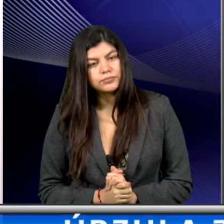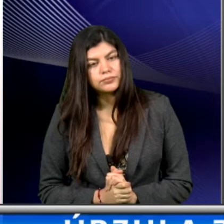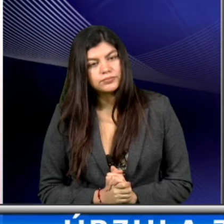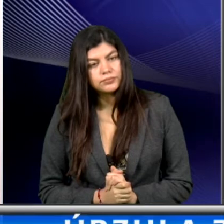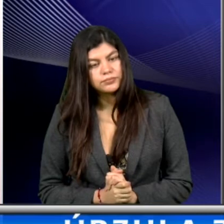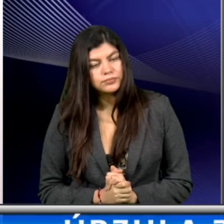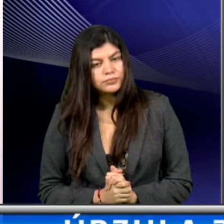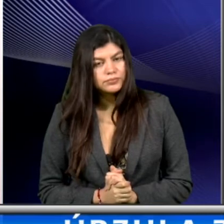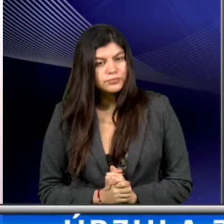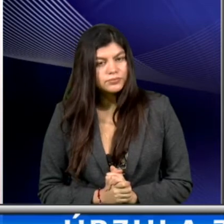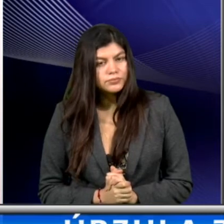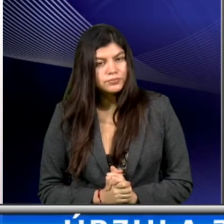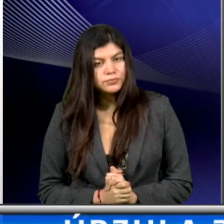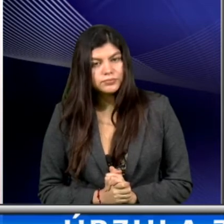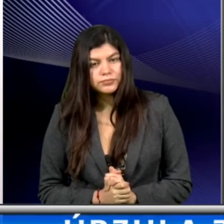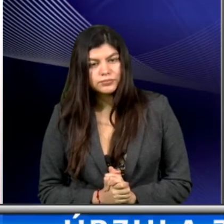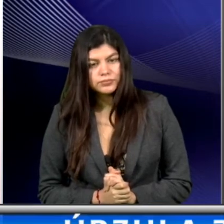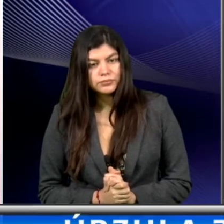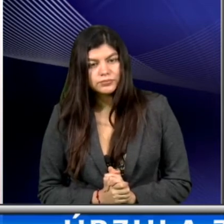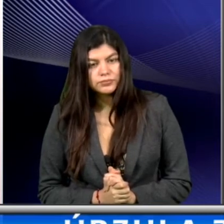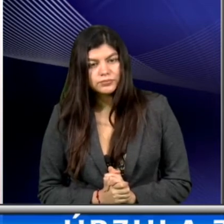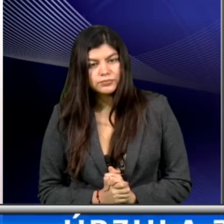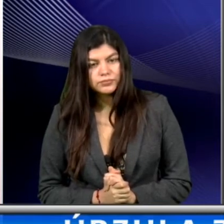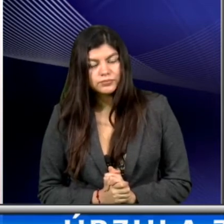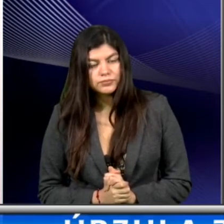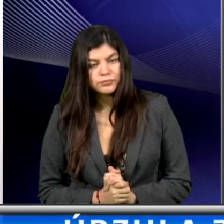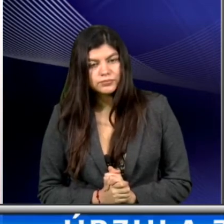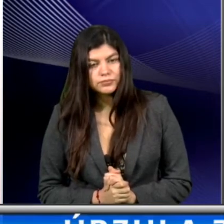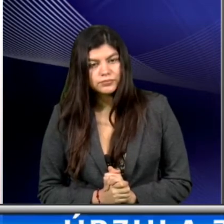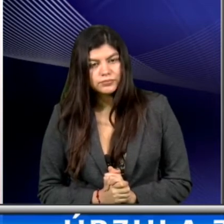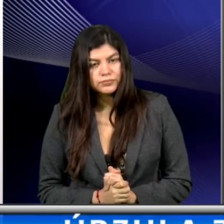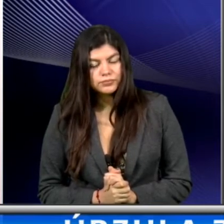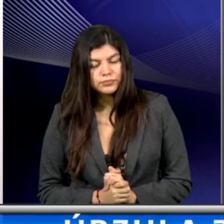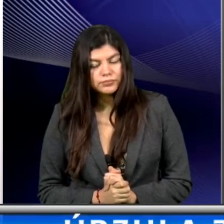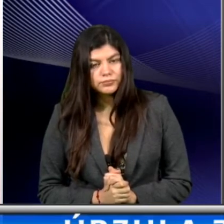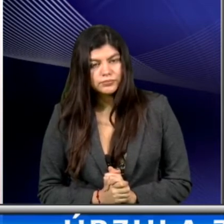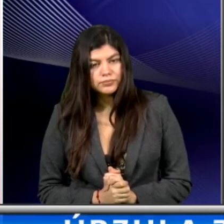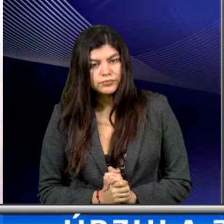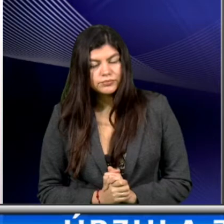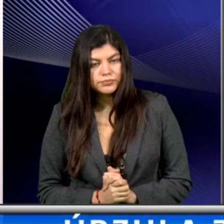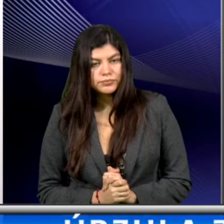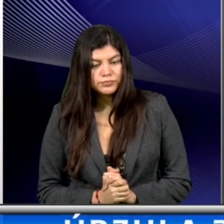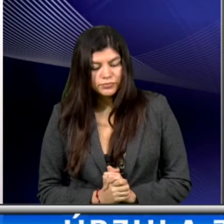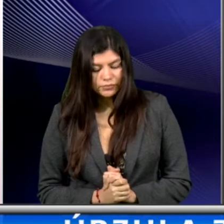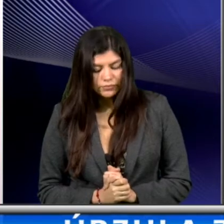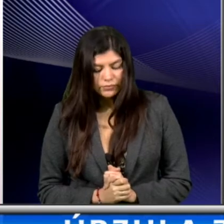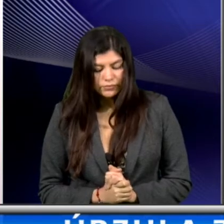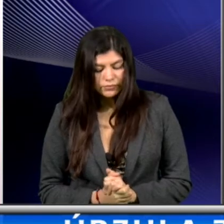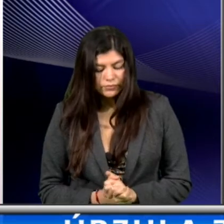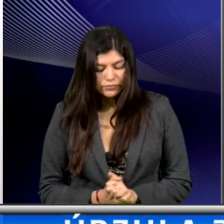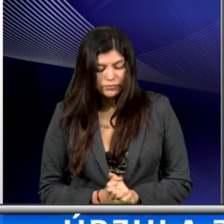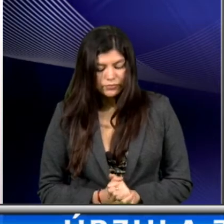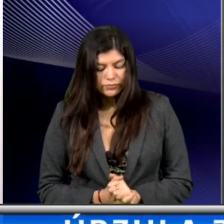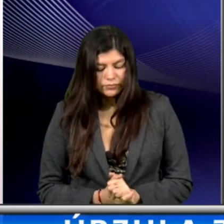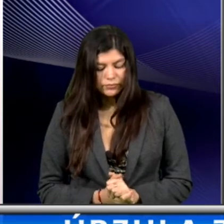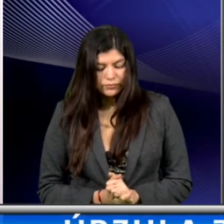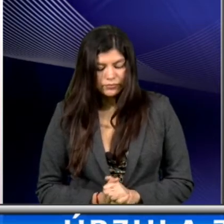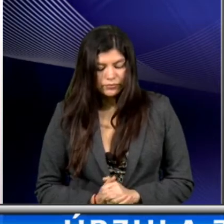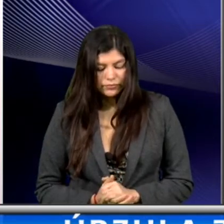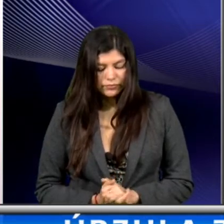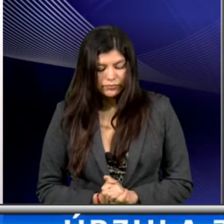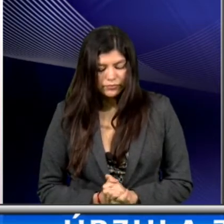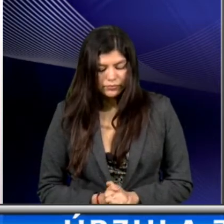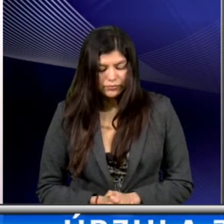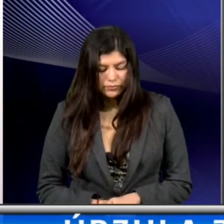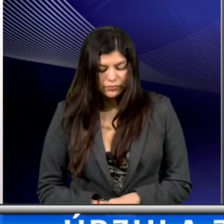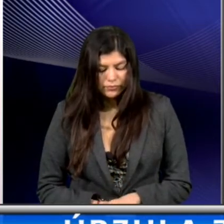de repente, pero netamente una conducta que se puede racionalizar, ¿cierto?, se puede explicar